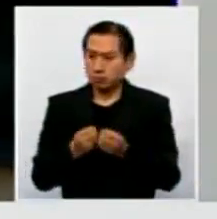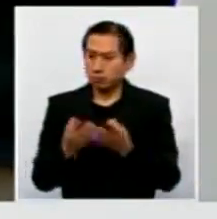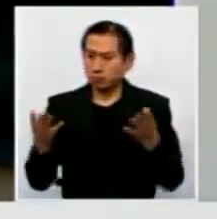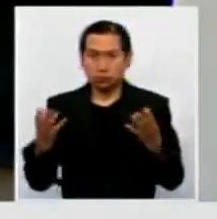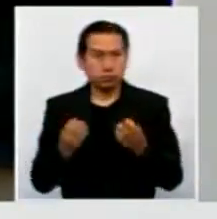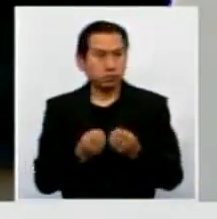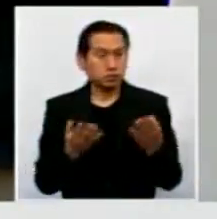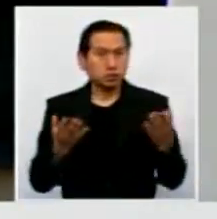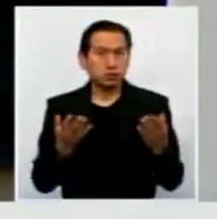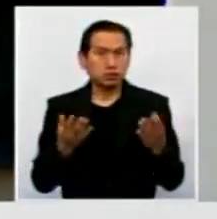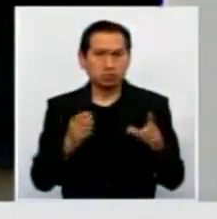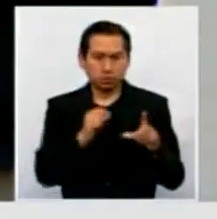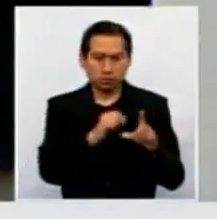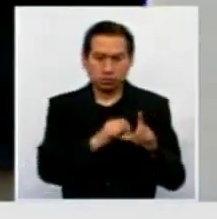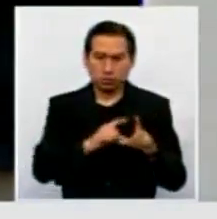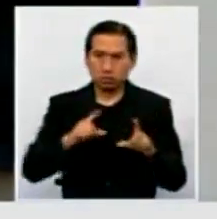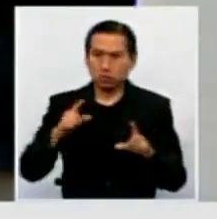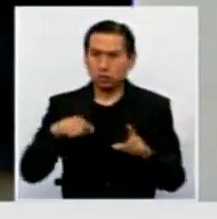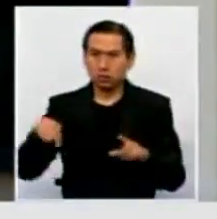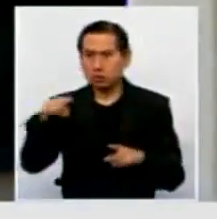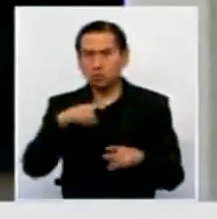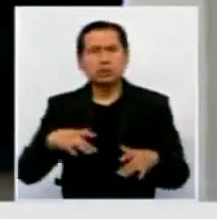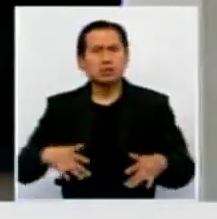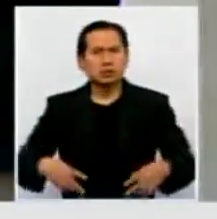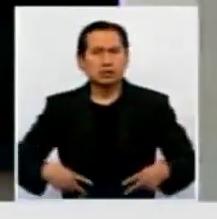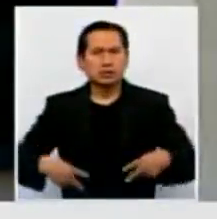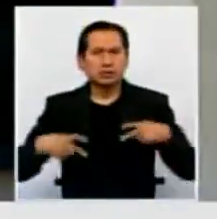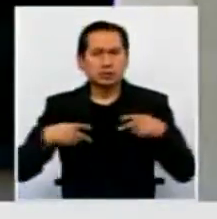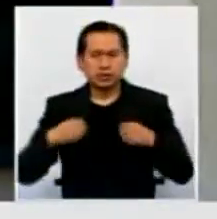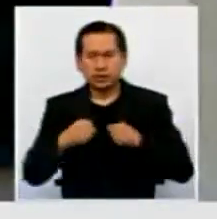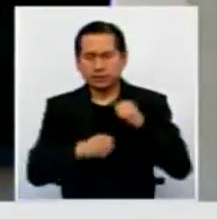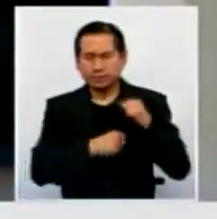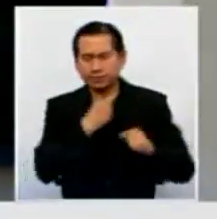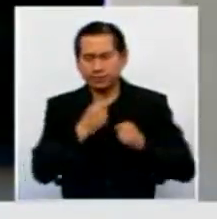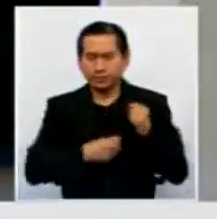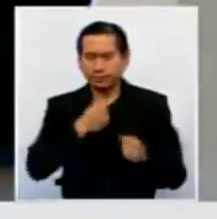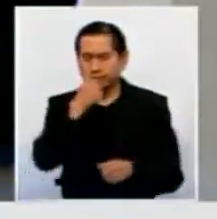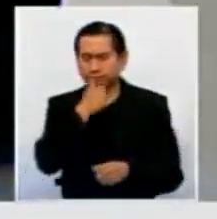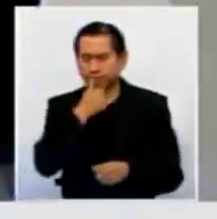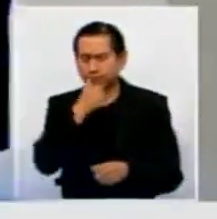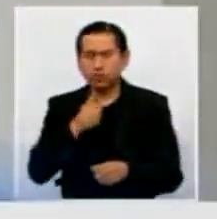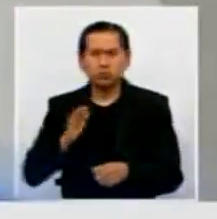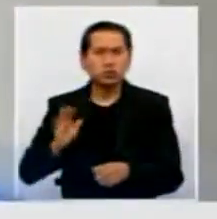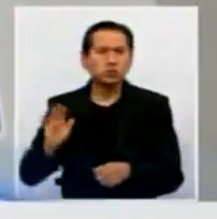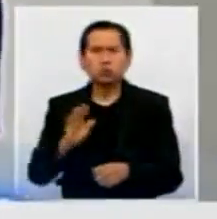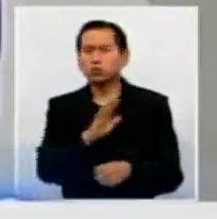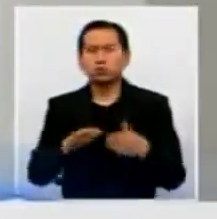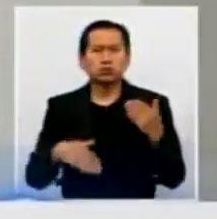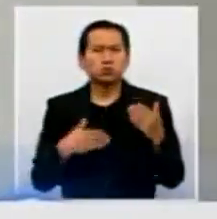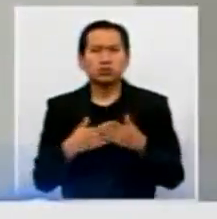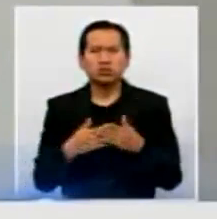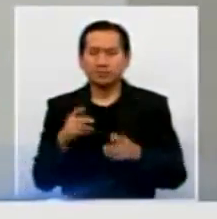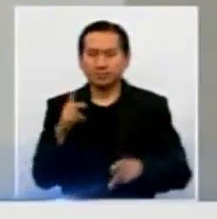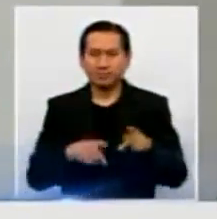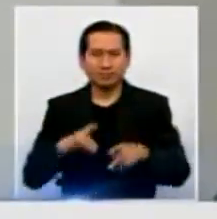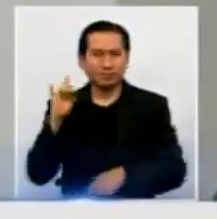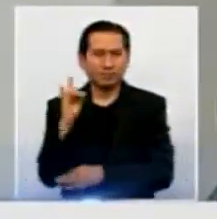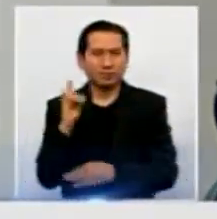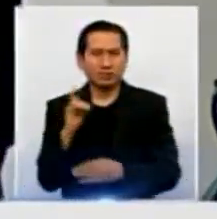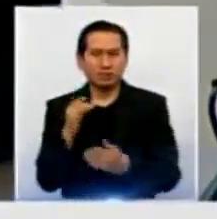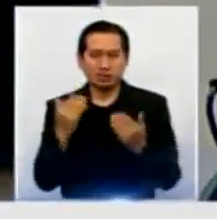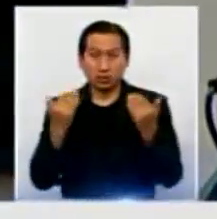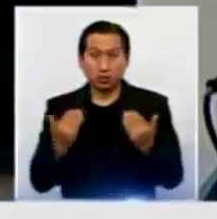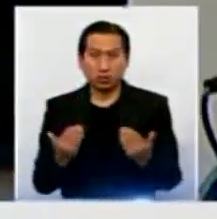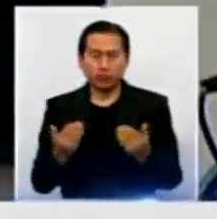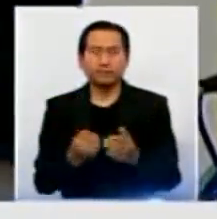la vivimos, la sufrimos, la padecemos todos los bolivianos en estos días. Por otro